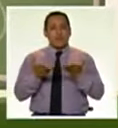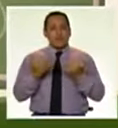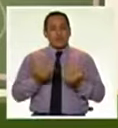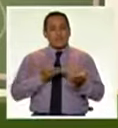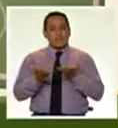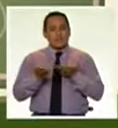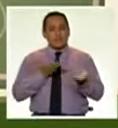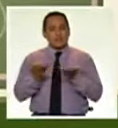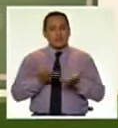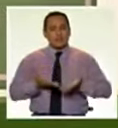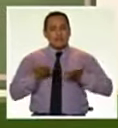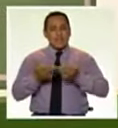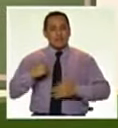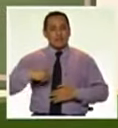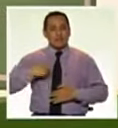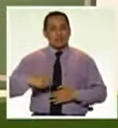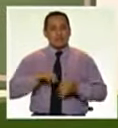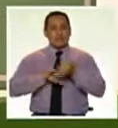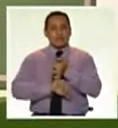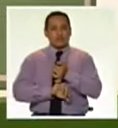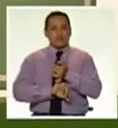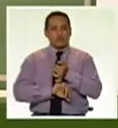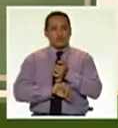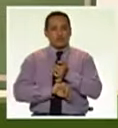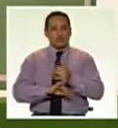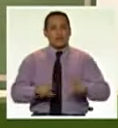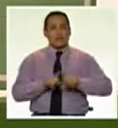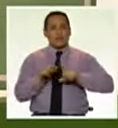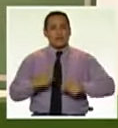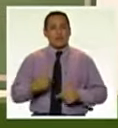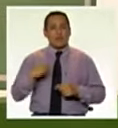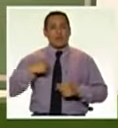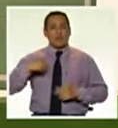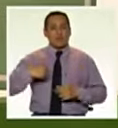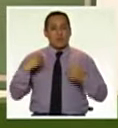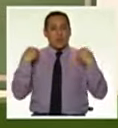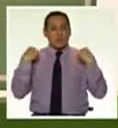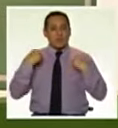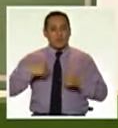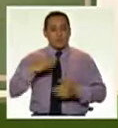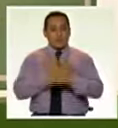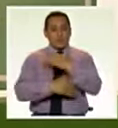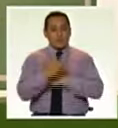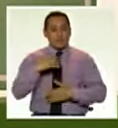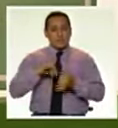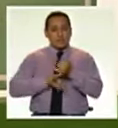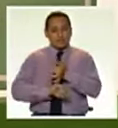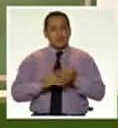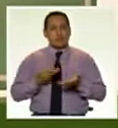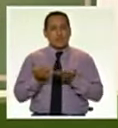los servicios que ofrece la Municipalidad de Surco. OMAPET de Surco está ofreciendo totalmente,